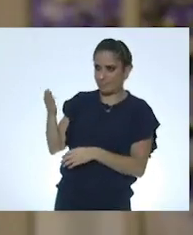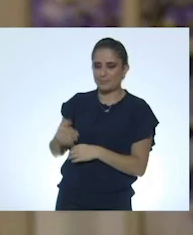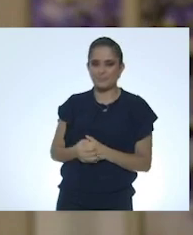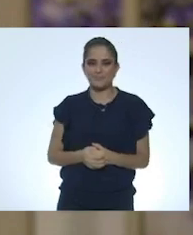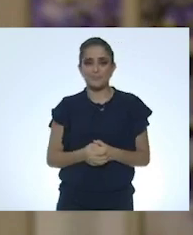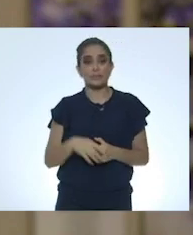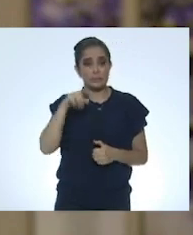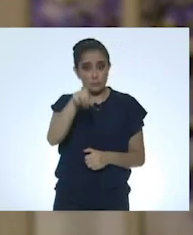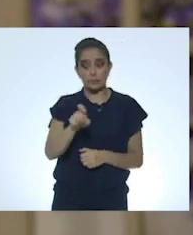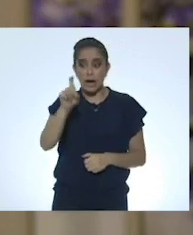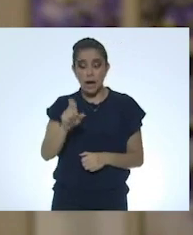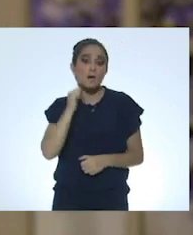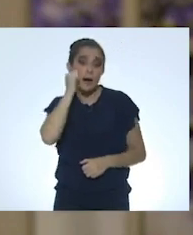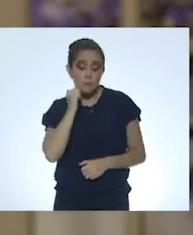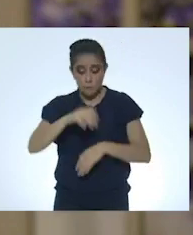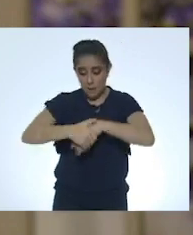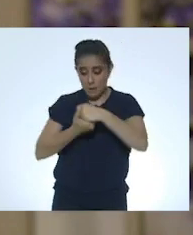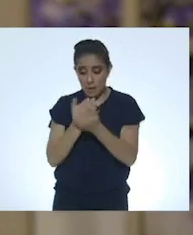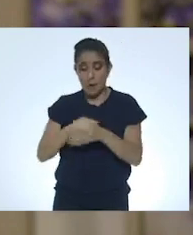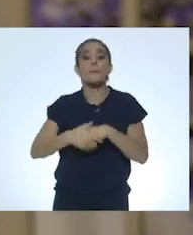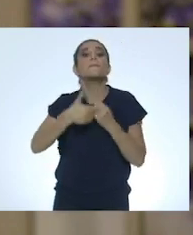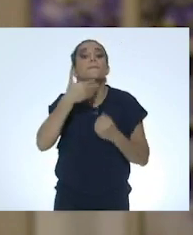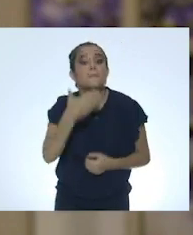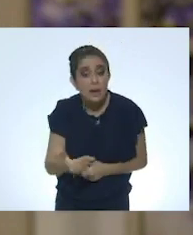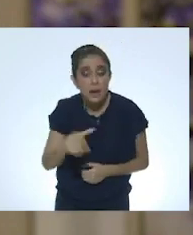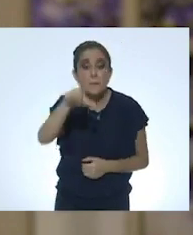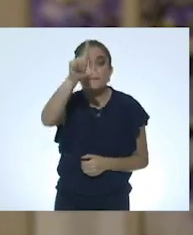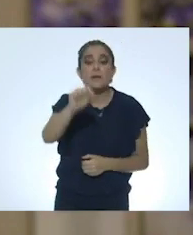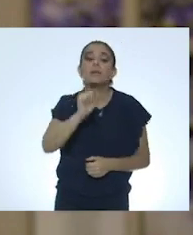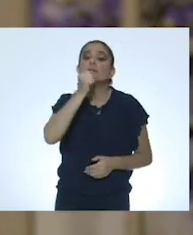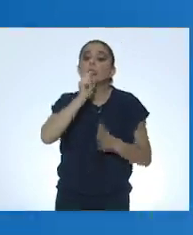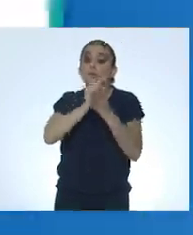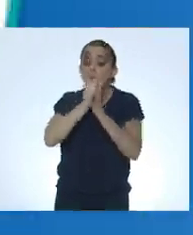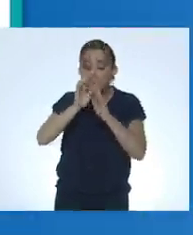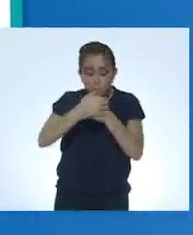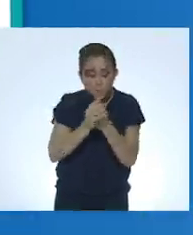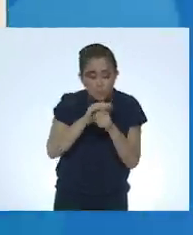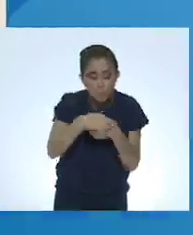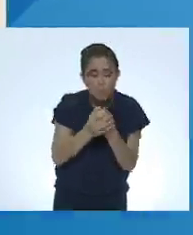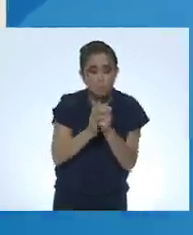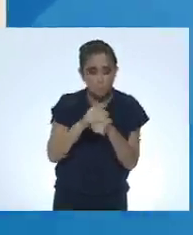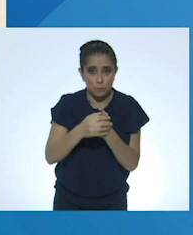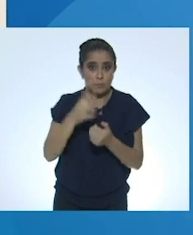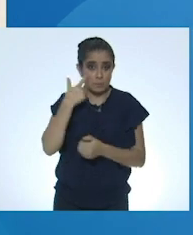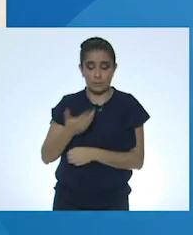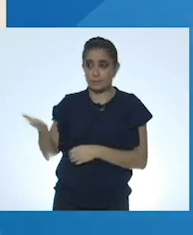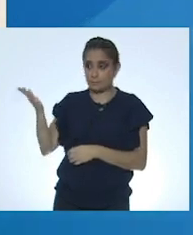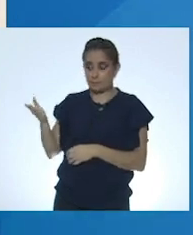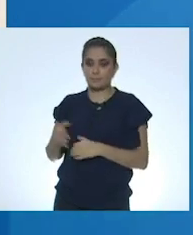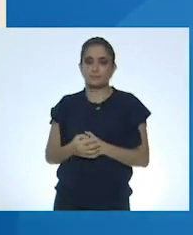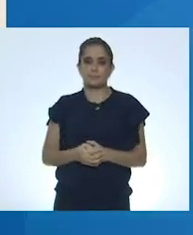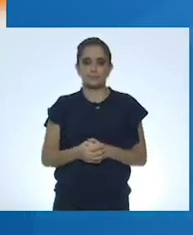tus manos con agua y con jabón durante 20 segundos.